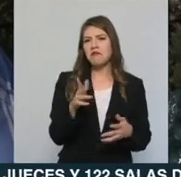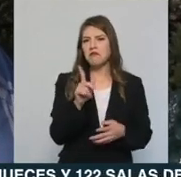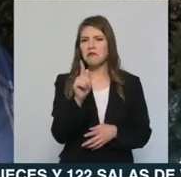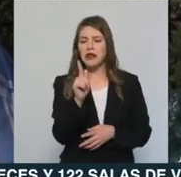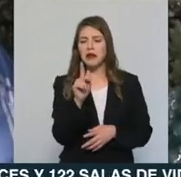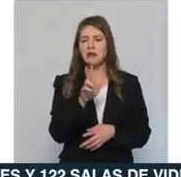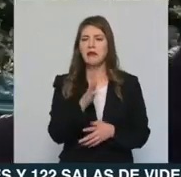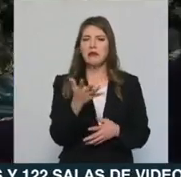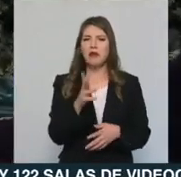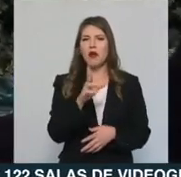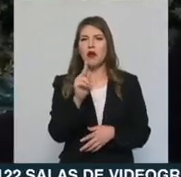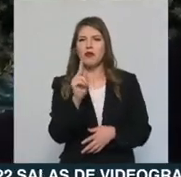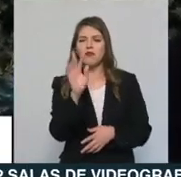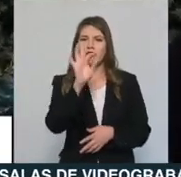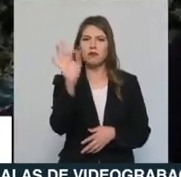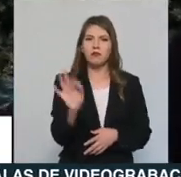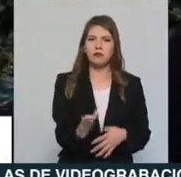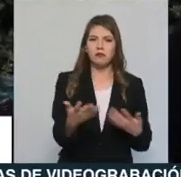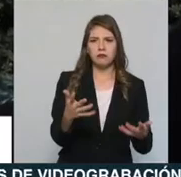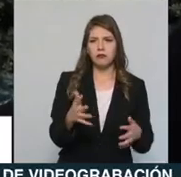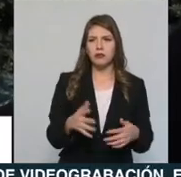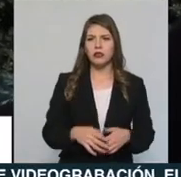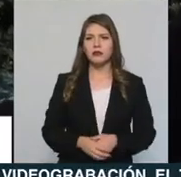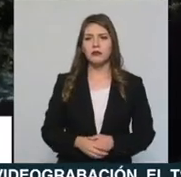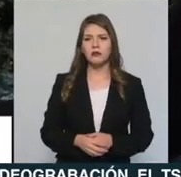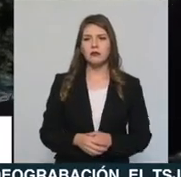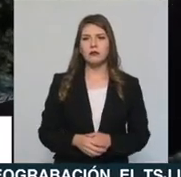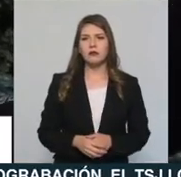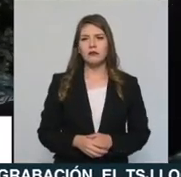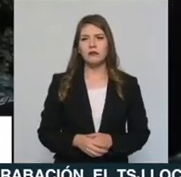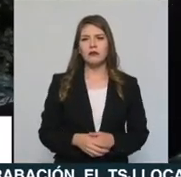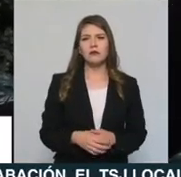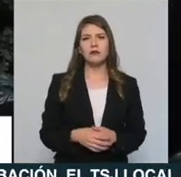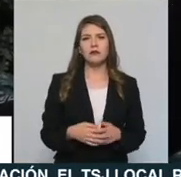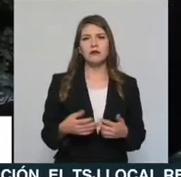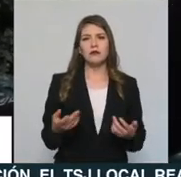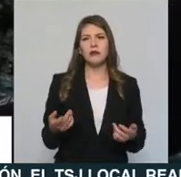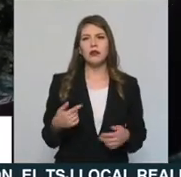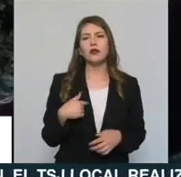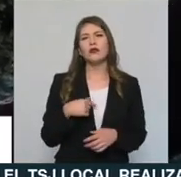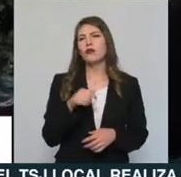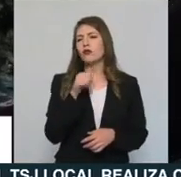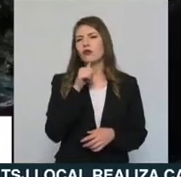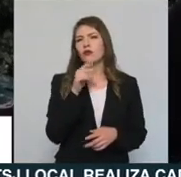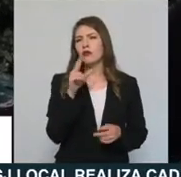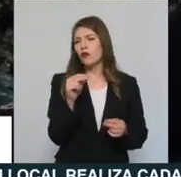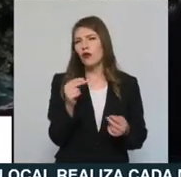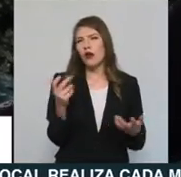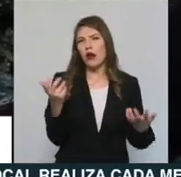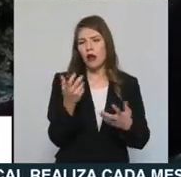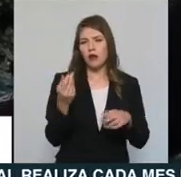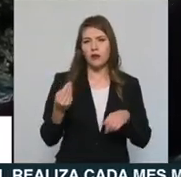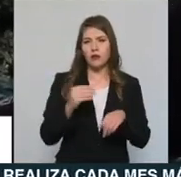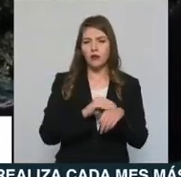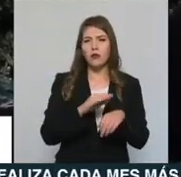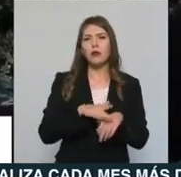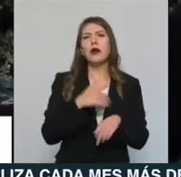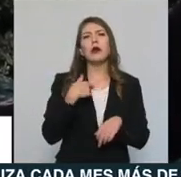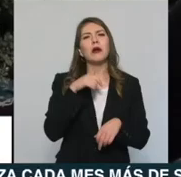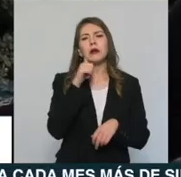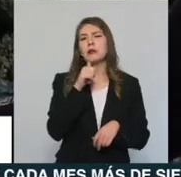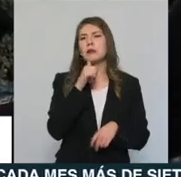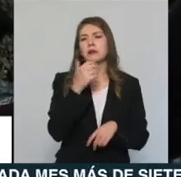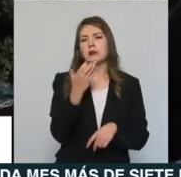casi 80%. Pues la verdad no lo hemos considerado porque todavía usamos el sistema tradicional del boiler, pero digo, así como